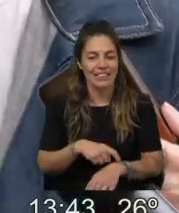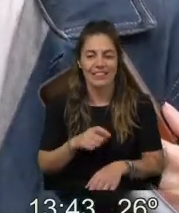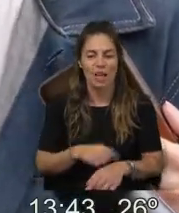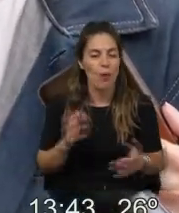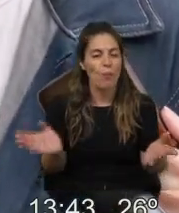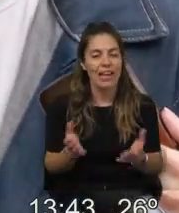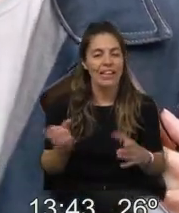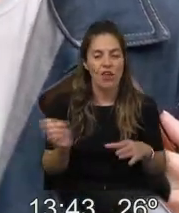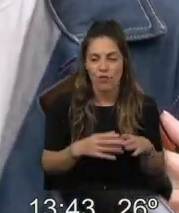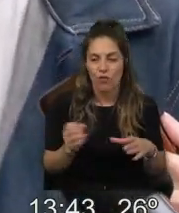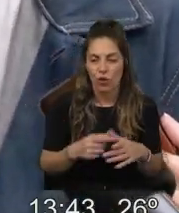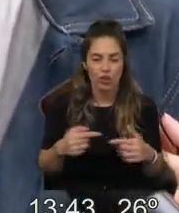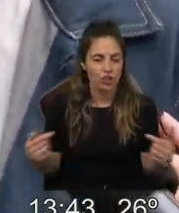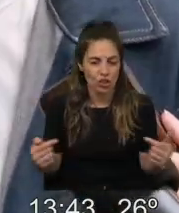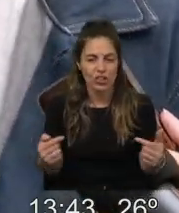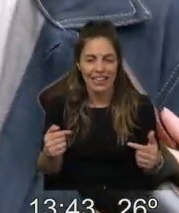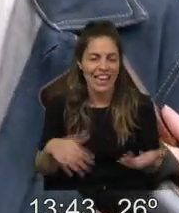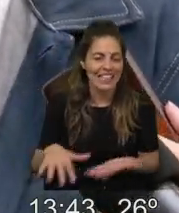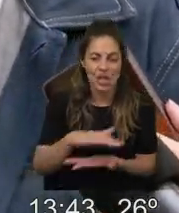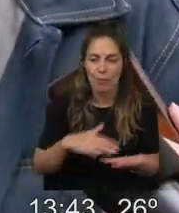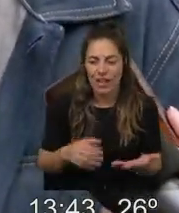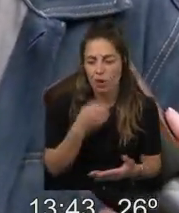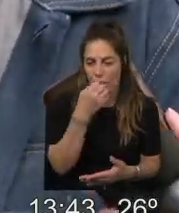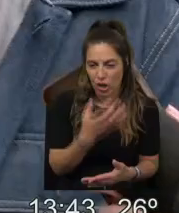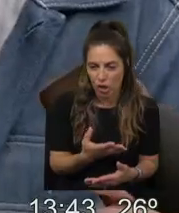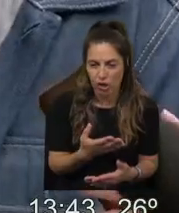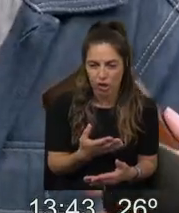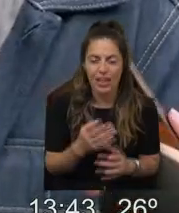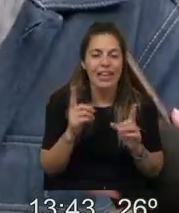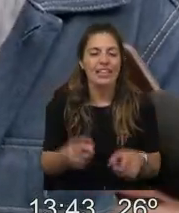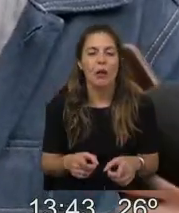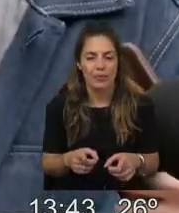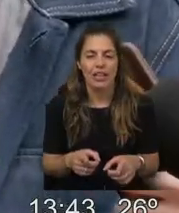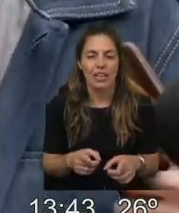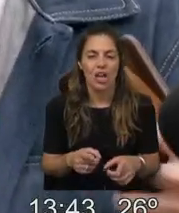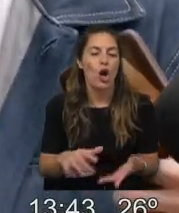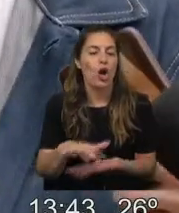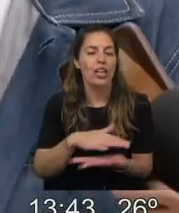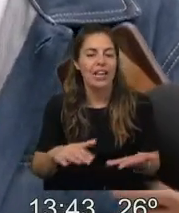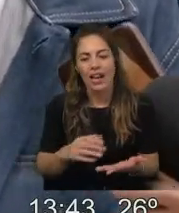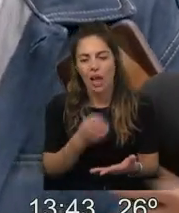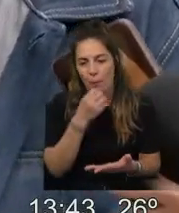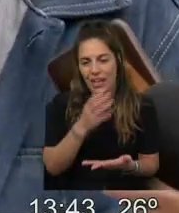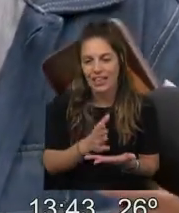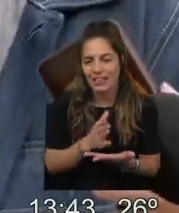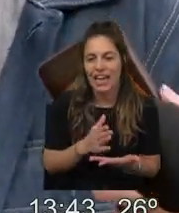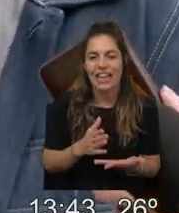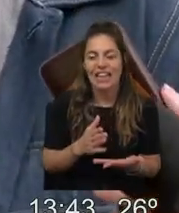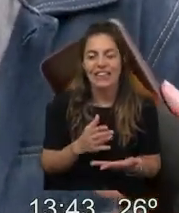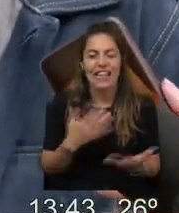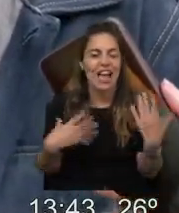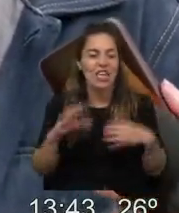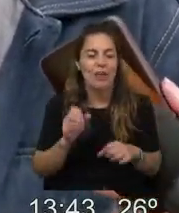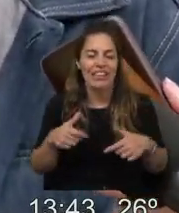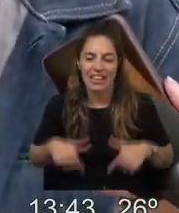generar fondos, tratar de que ese espacio esté cada vez mejor. Y también, por otro lado, con el área de bienestar animal de la Intendencia, en que nos